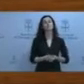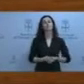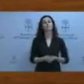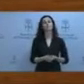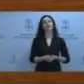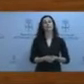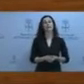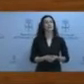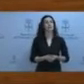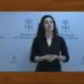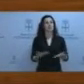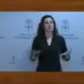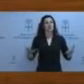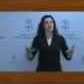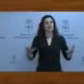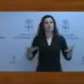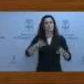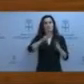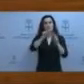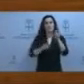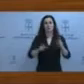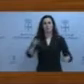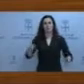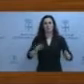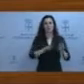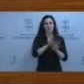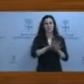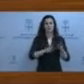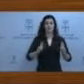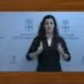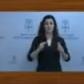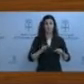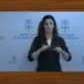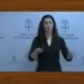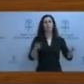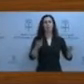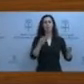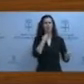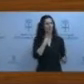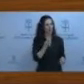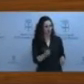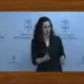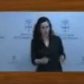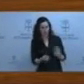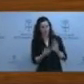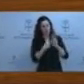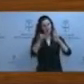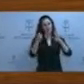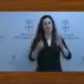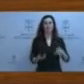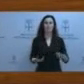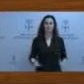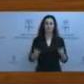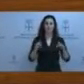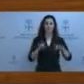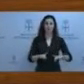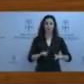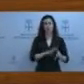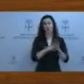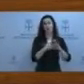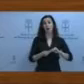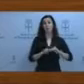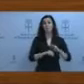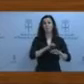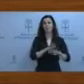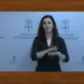supuesto, impresionante entre la población de Cangas de Narcea y rápidamente ustedes lo negaron y lo retiraron. Pero ahora lo están aplicando a